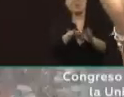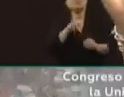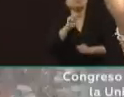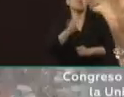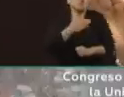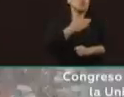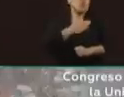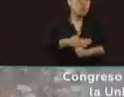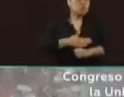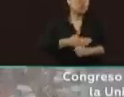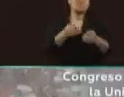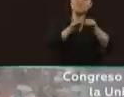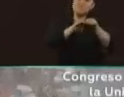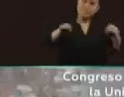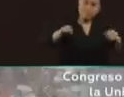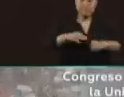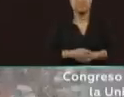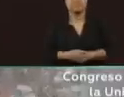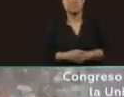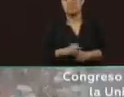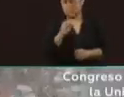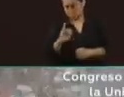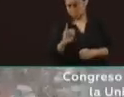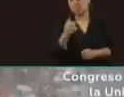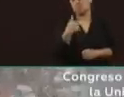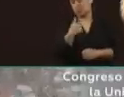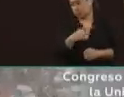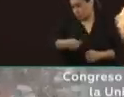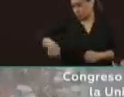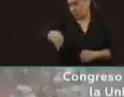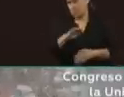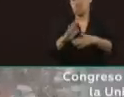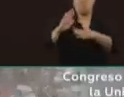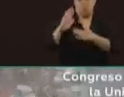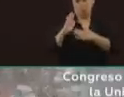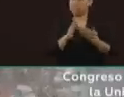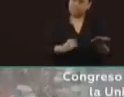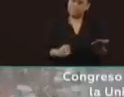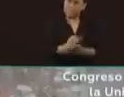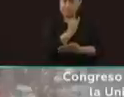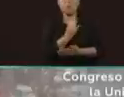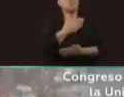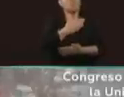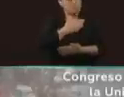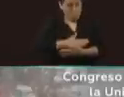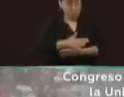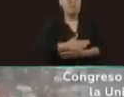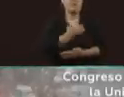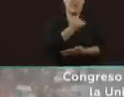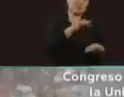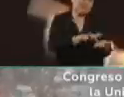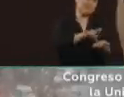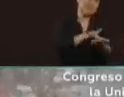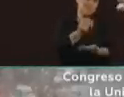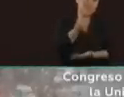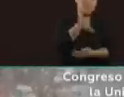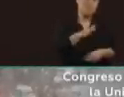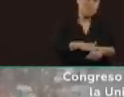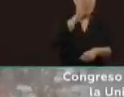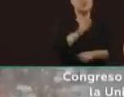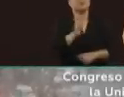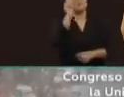Como oposición, prometemos ser firmes, pero justos, críticos, pero constructivos,